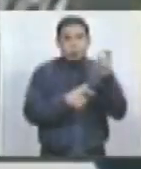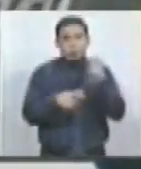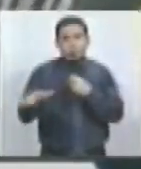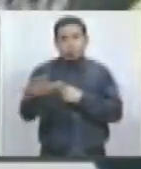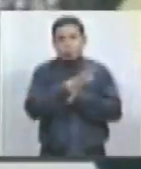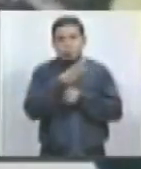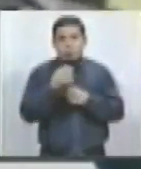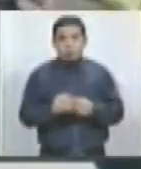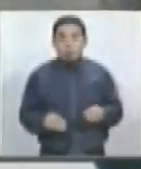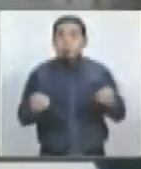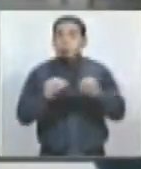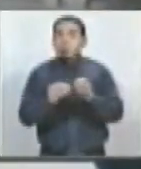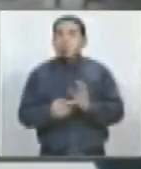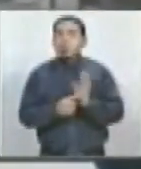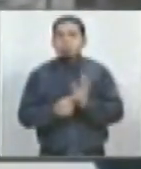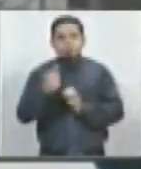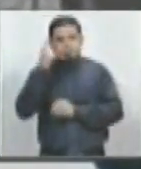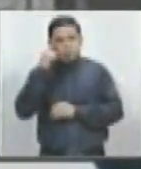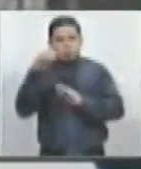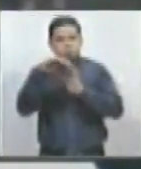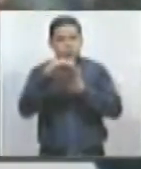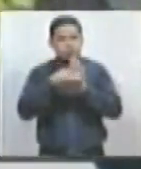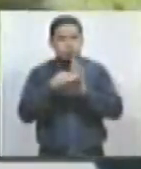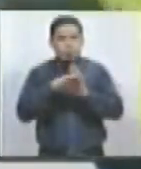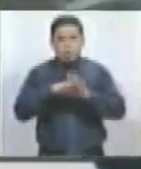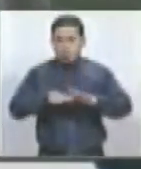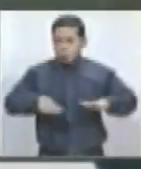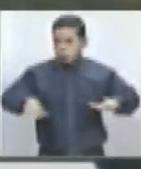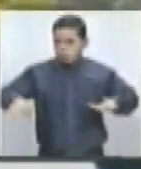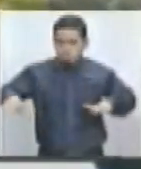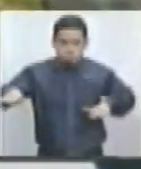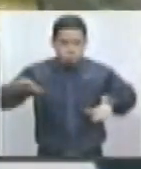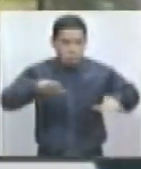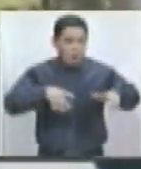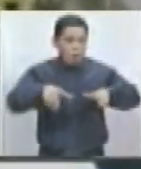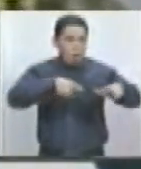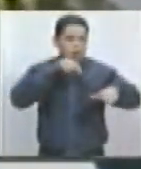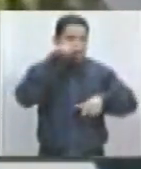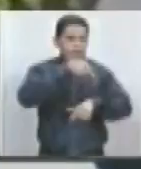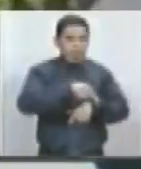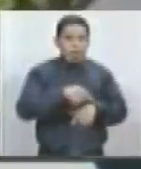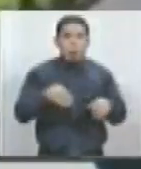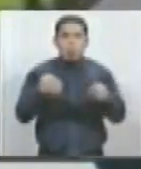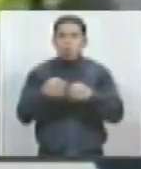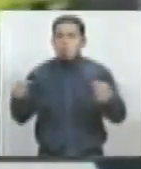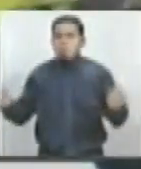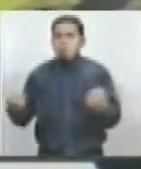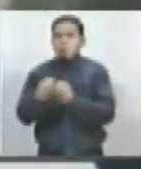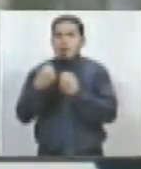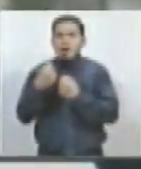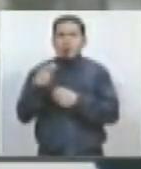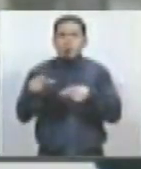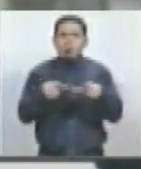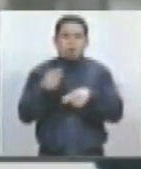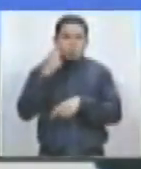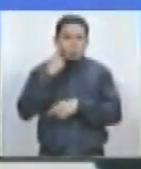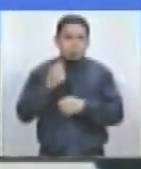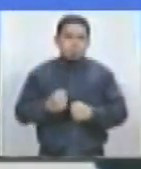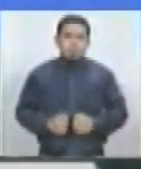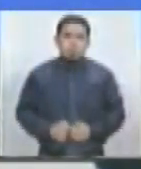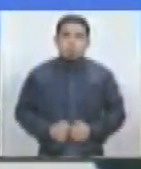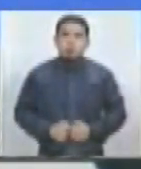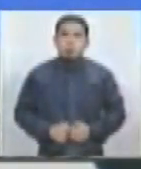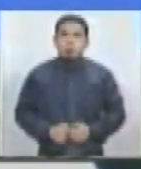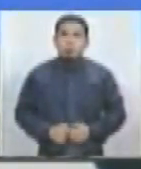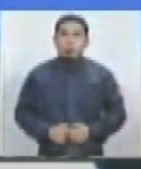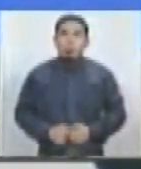y para ello se ha considerado la georreferenciación del delito y la accidentabilidad en lugares estratégicos. Todos